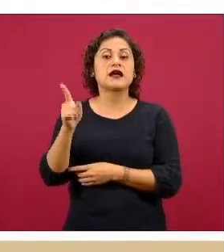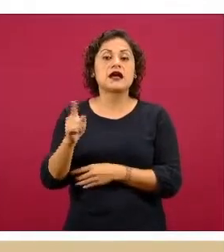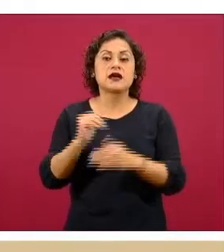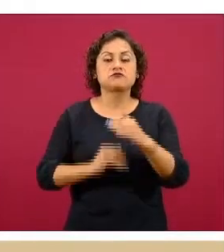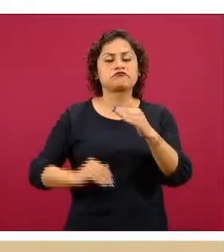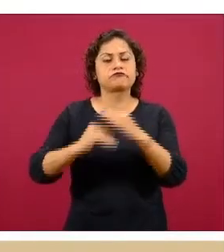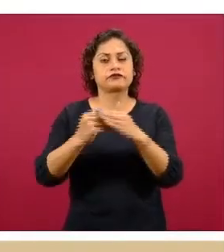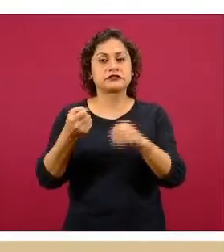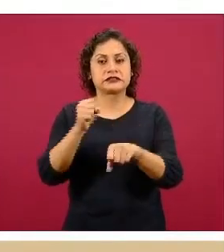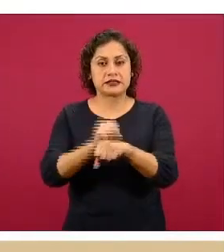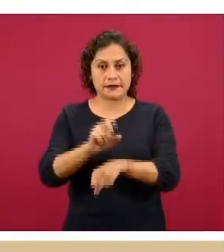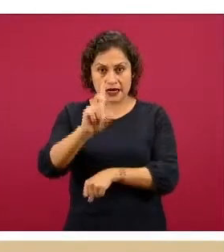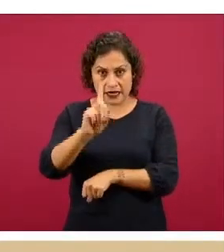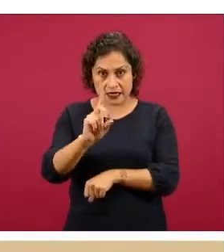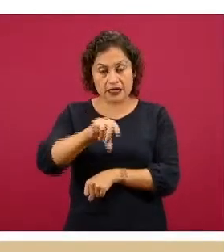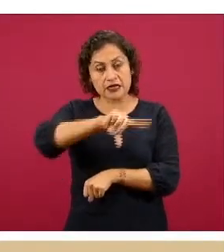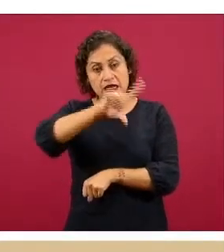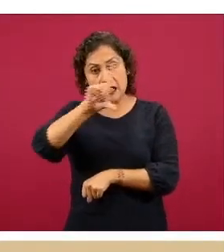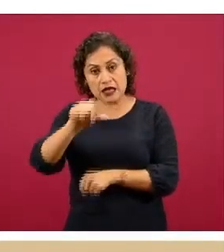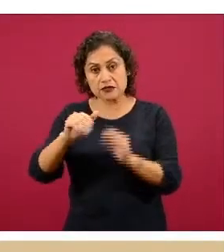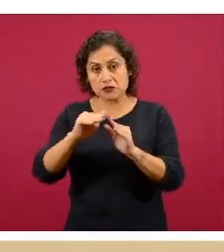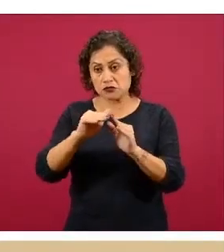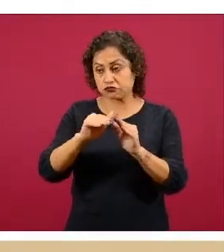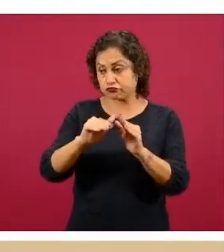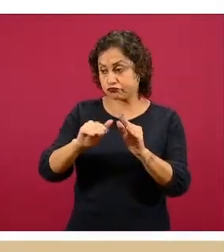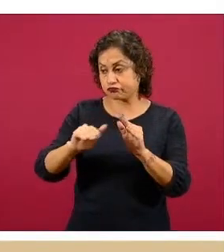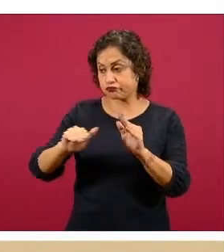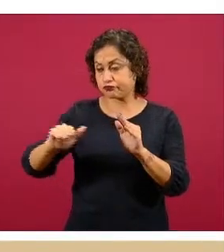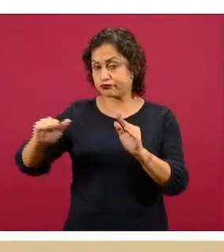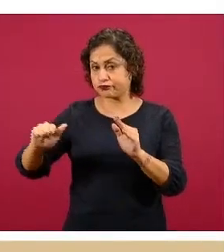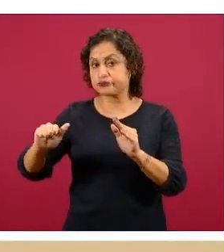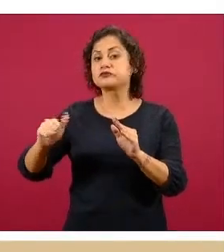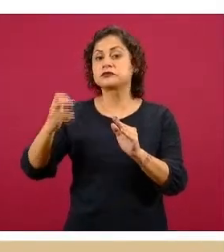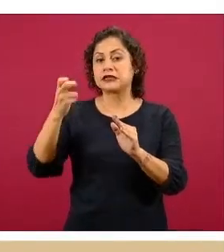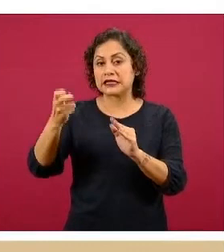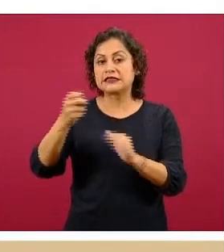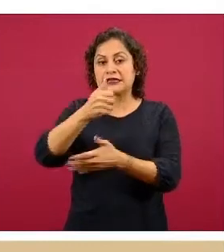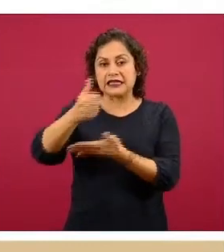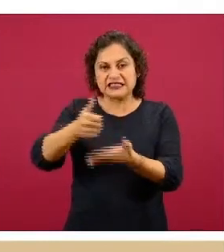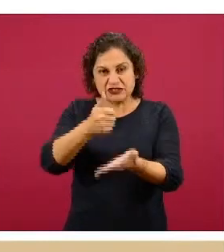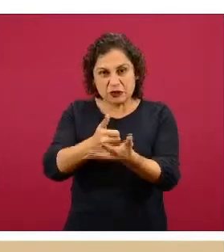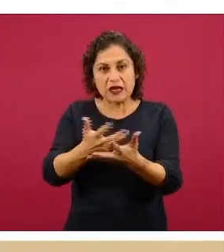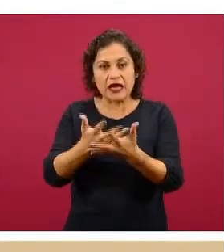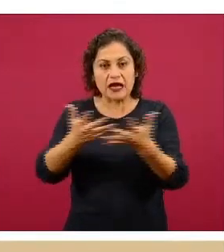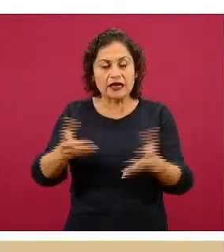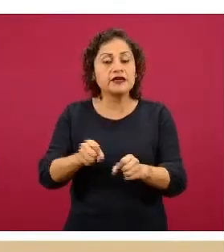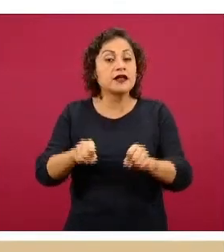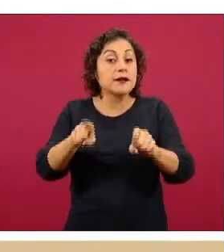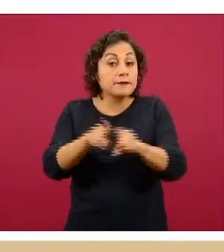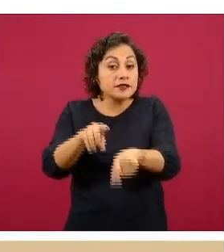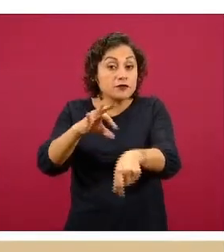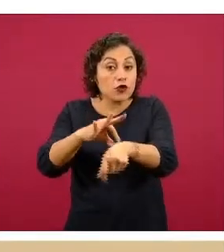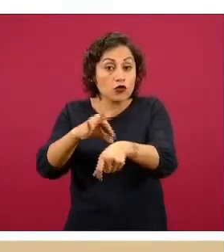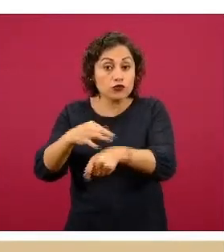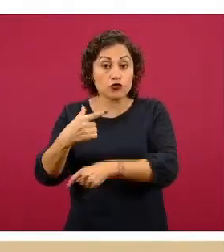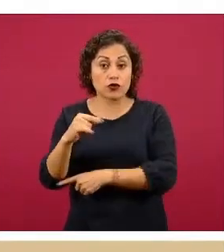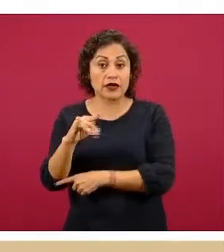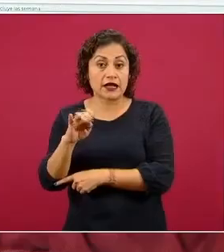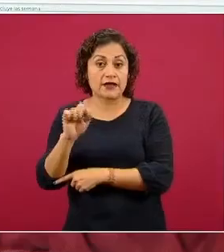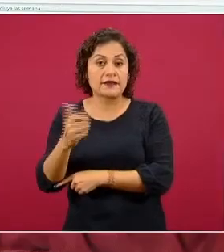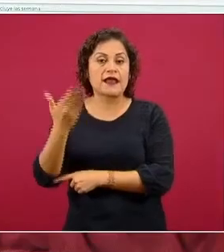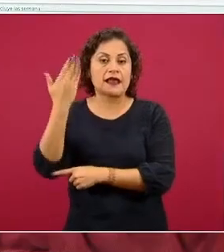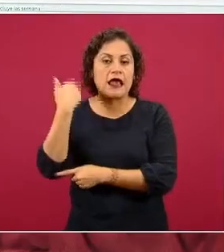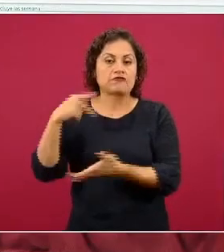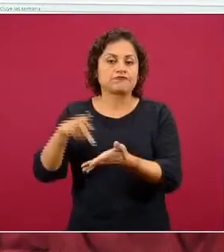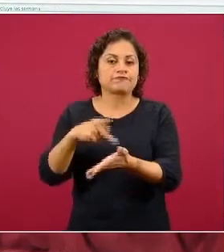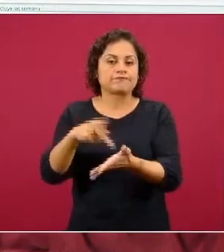y de ahí se ha mantenido en esta meseta que también ha caracterizado mucho estas grandes urbes, que también el doctor López-Gatell ha insistido en la